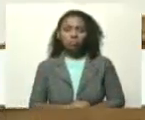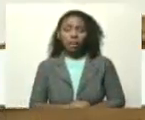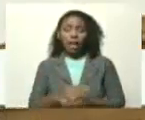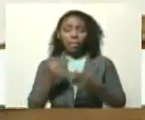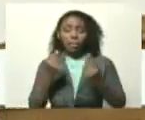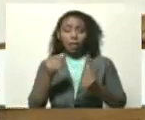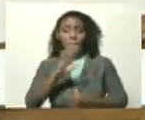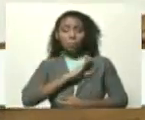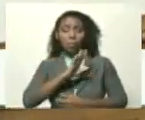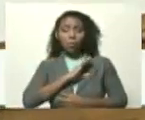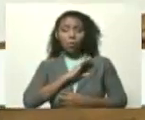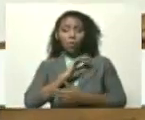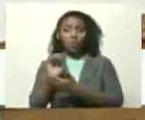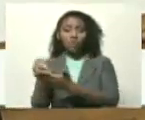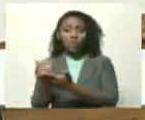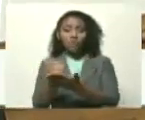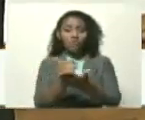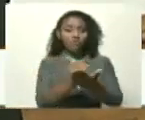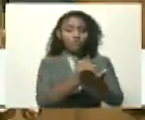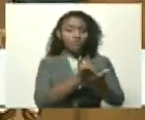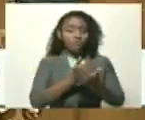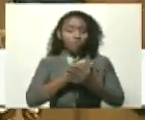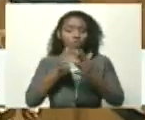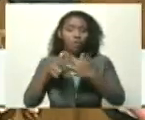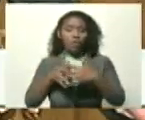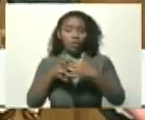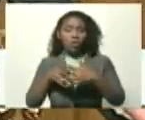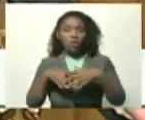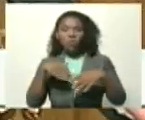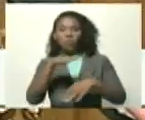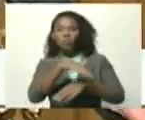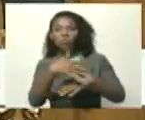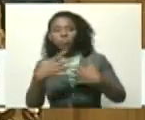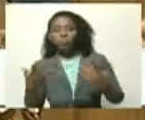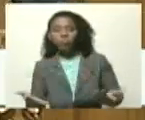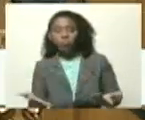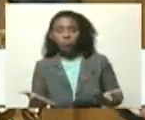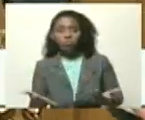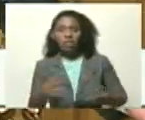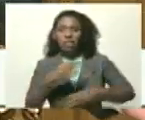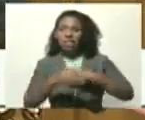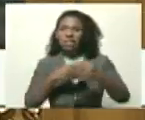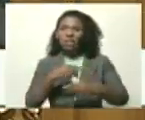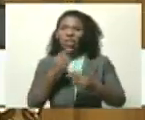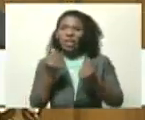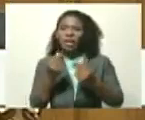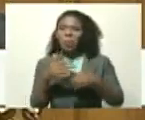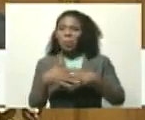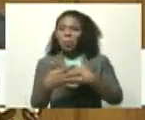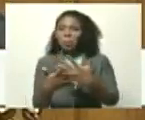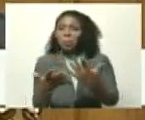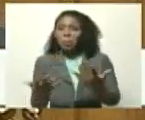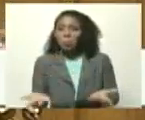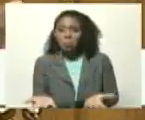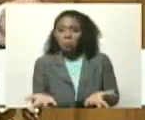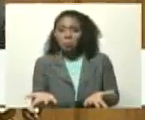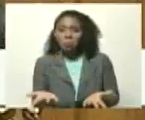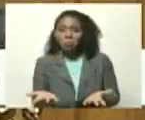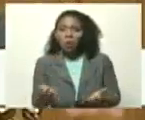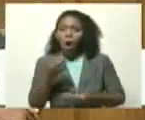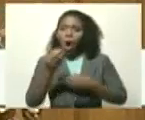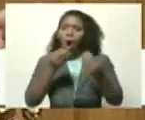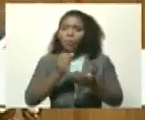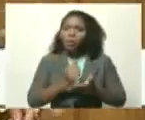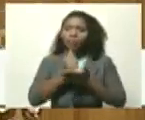pertenece a los contribuyentes de los Estados Unidos, ¿a dónde se fue? ¿Qué se hizo con esa plata? ¿Cómo se